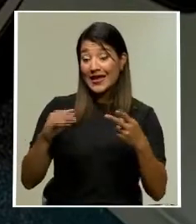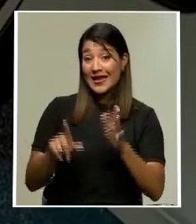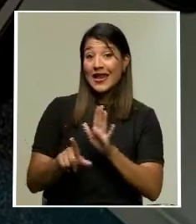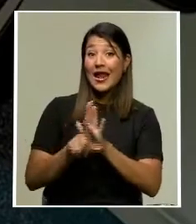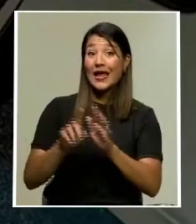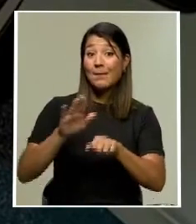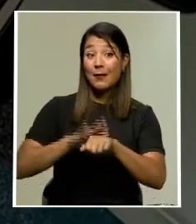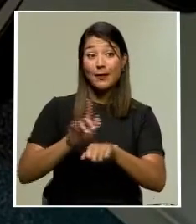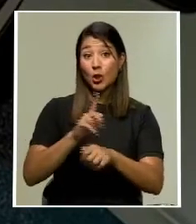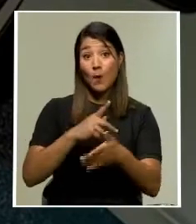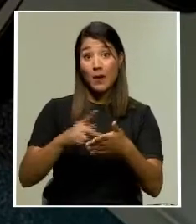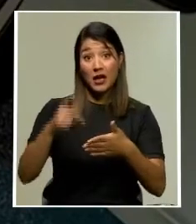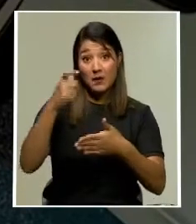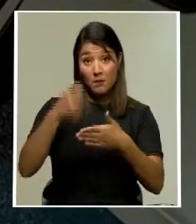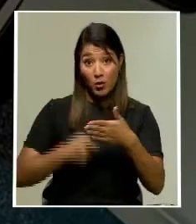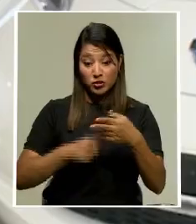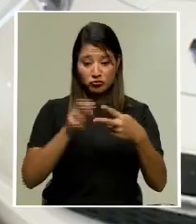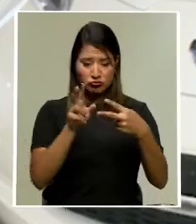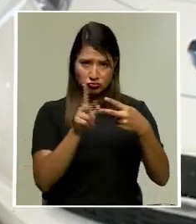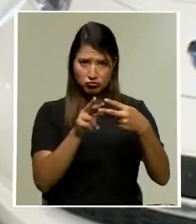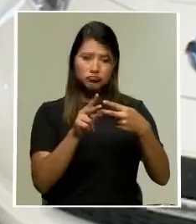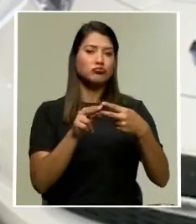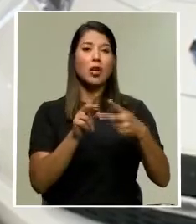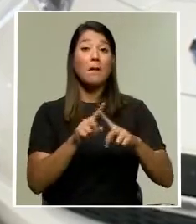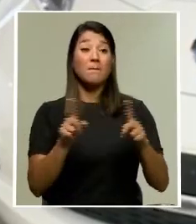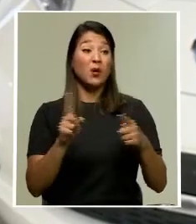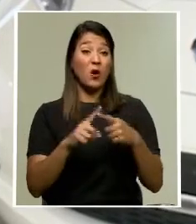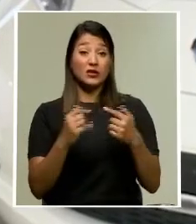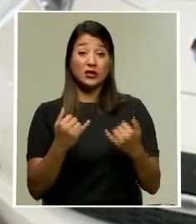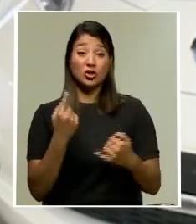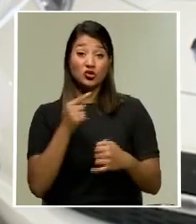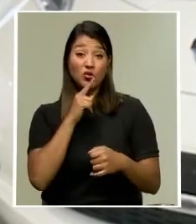estos vehículos nos deja el camino abierto. A la fecha, solo se ha